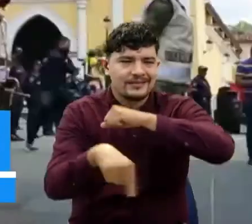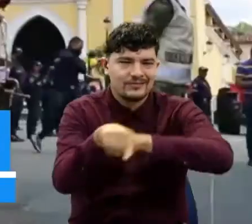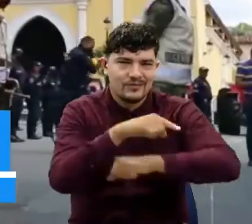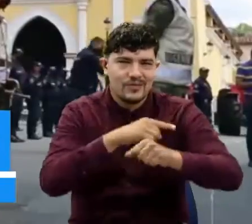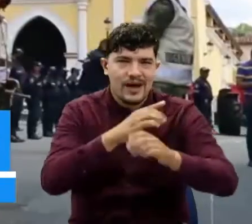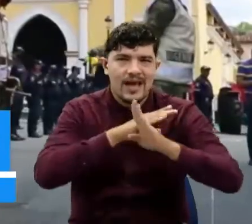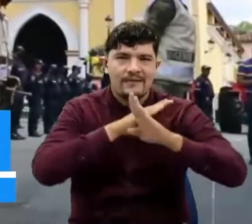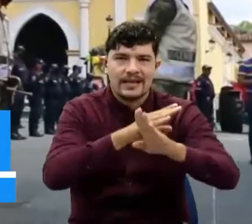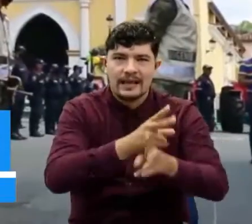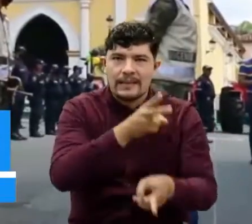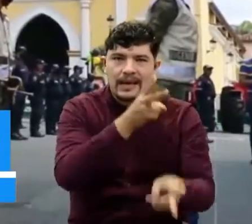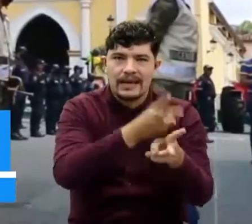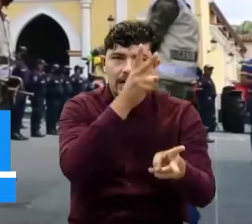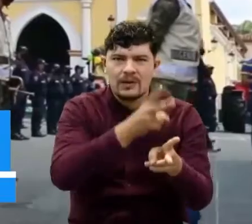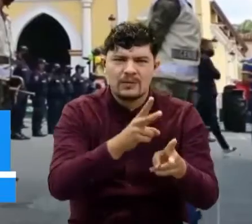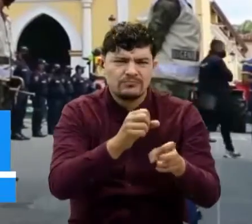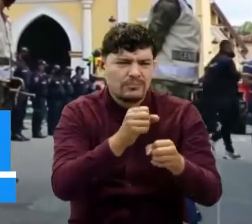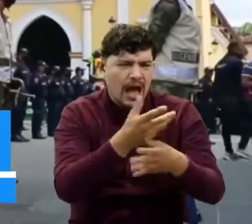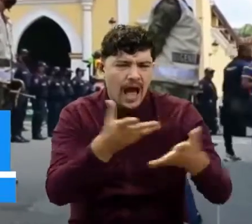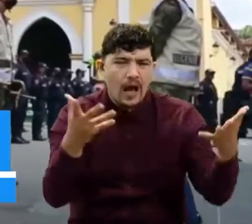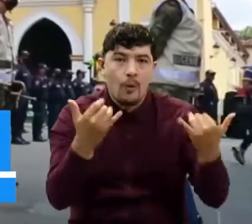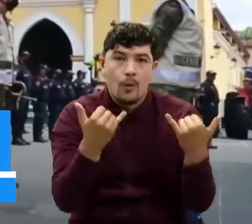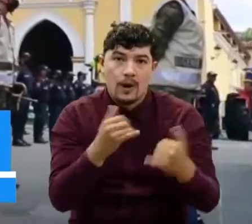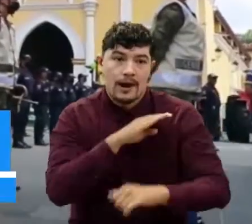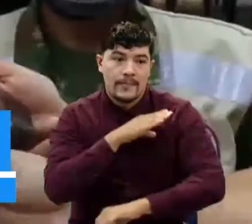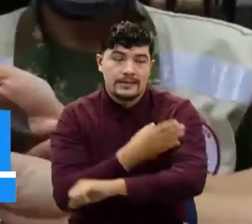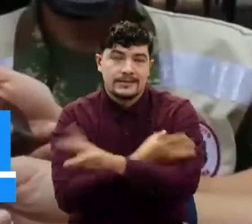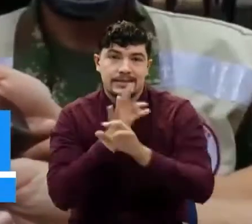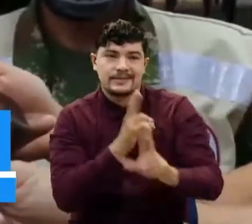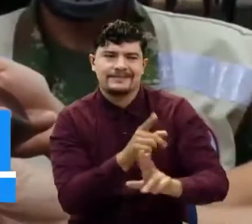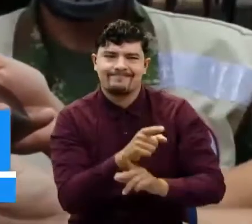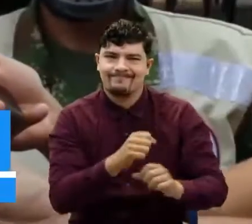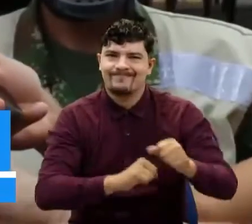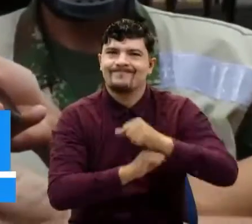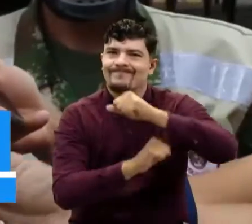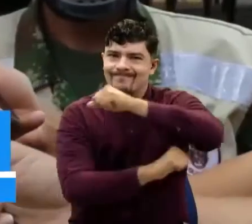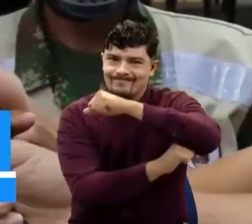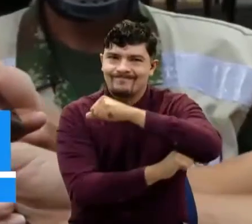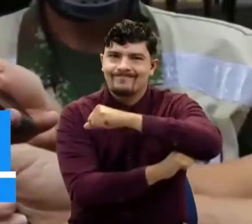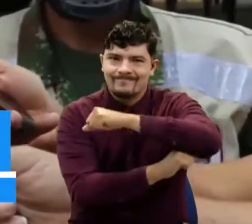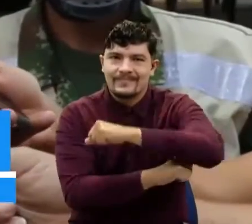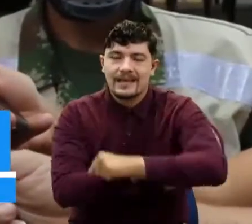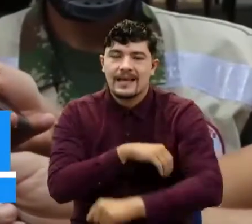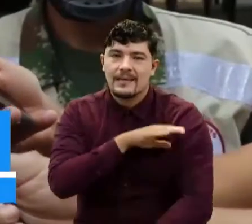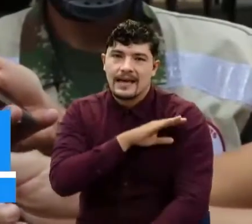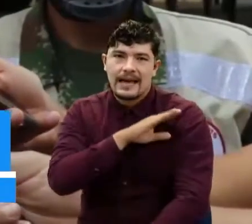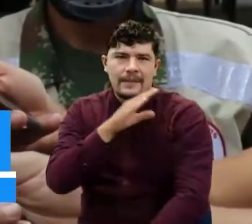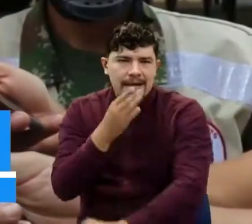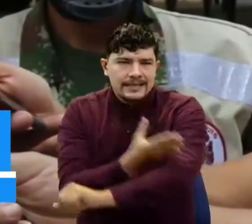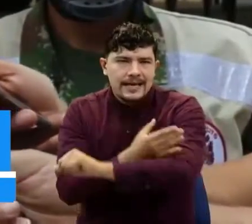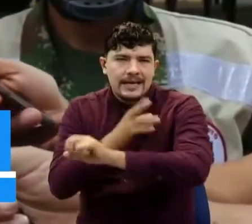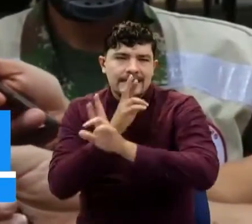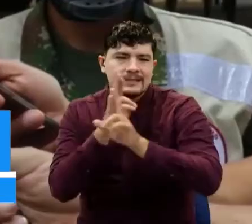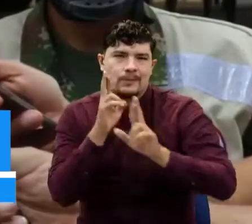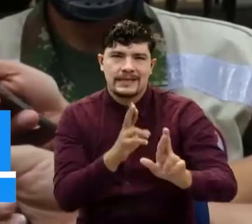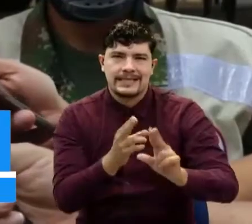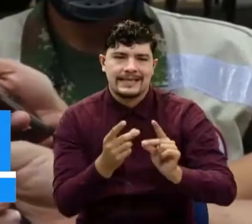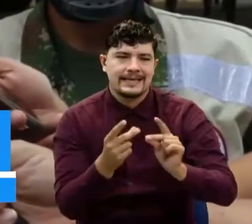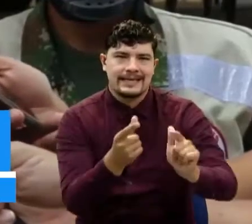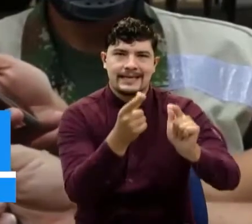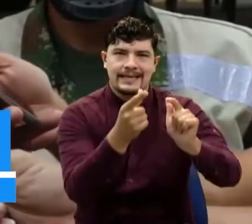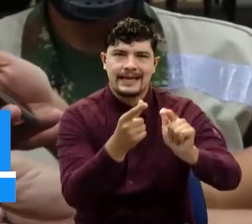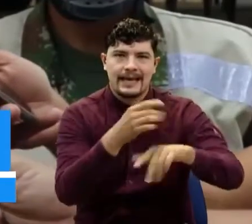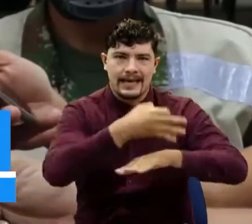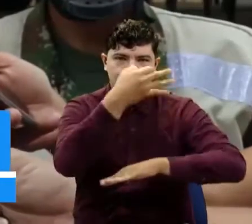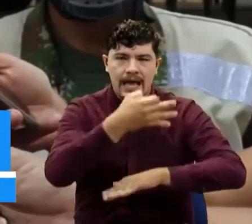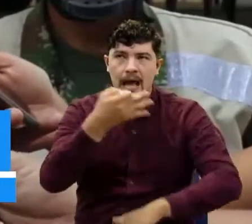riesgo de desastres y su capacidad de respuesta. Nosotros estamos fortaleciendo la capacidad de respuesta. Aquí había unos antecedentes